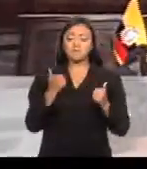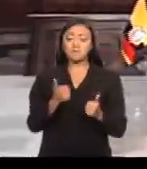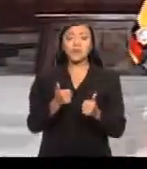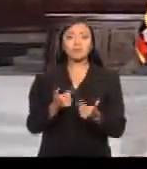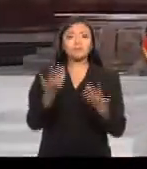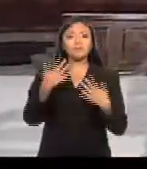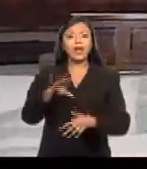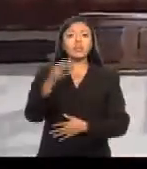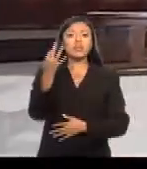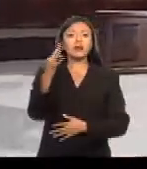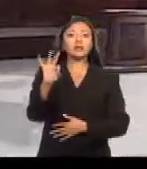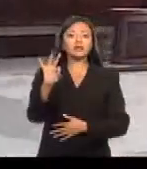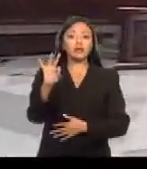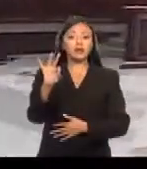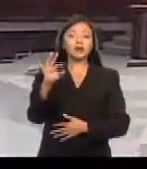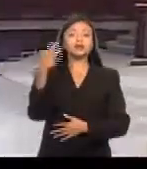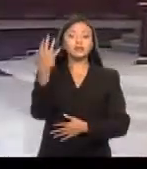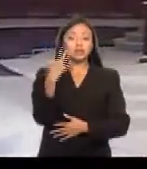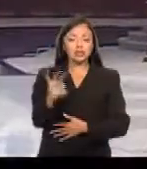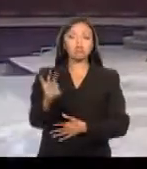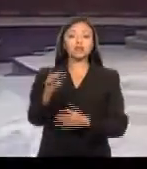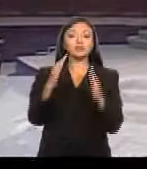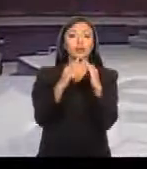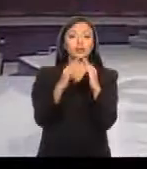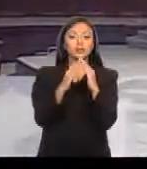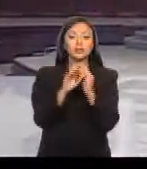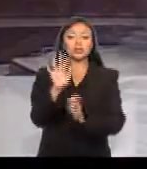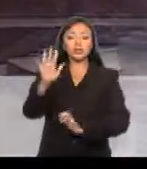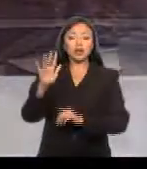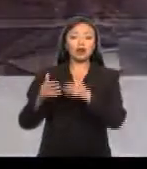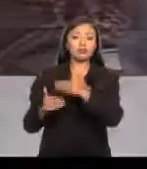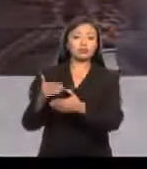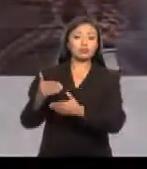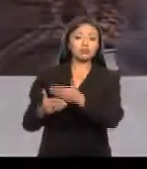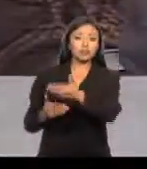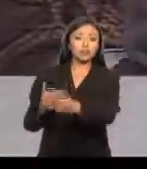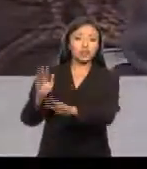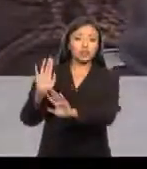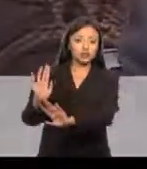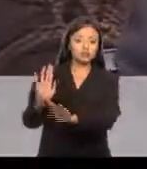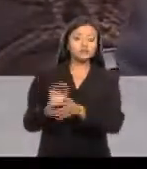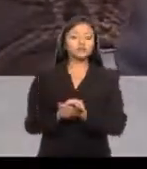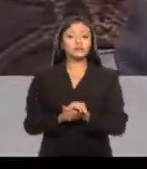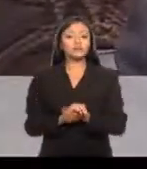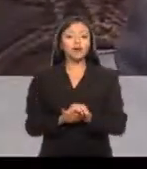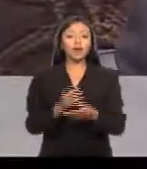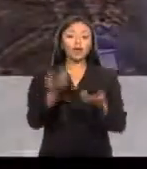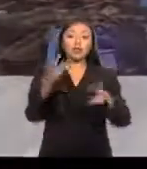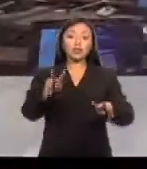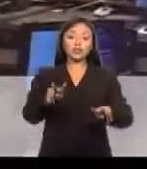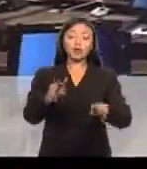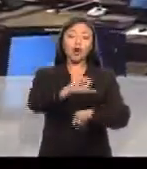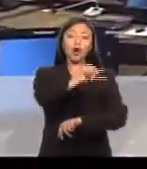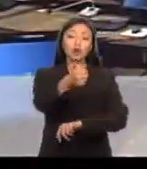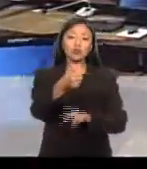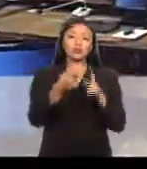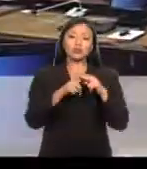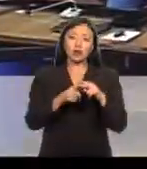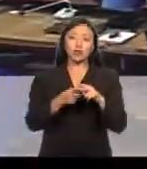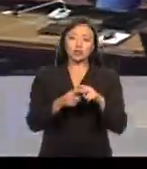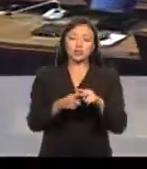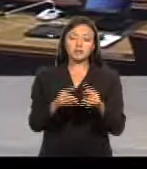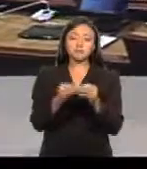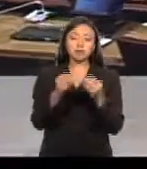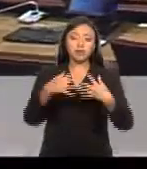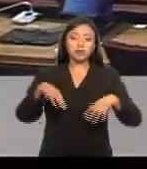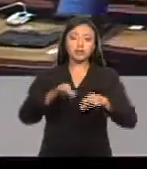plenitud. Tenemos 19 casas en el Ecuador, están 5 en proceso de consolidarse, conjuntamente con